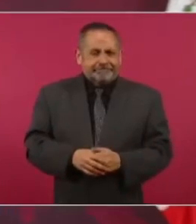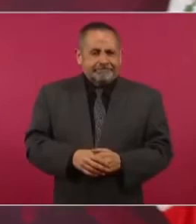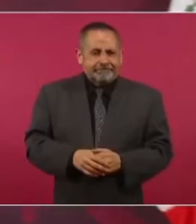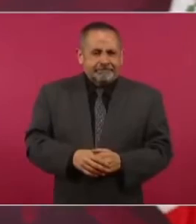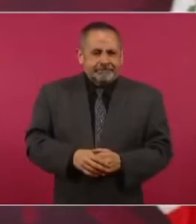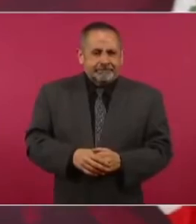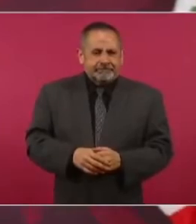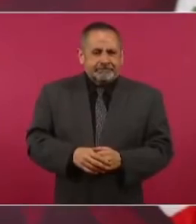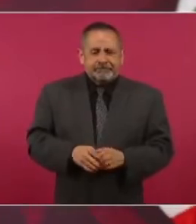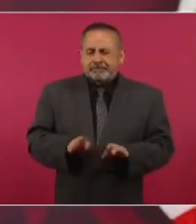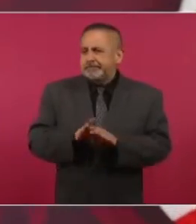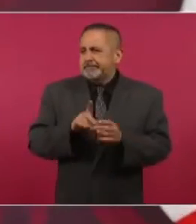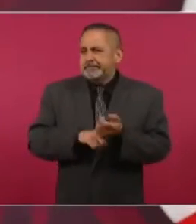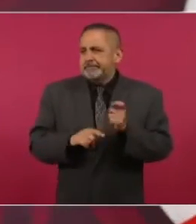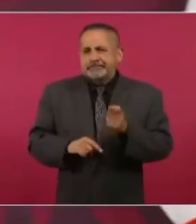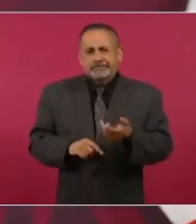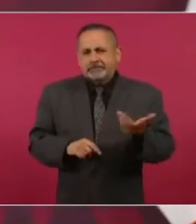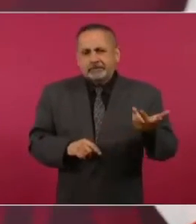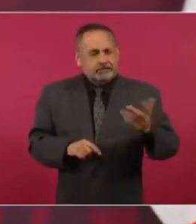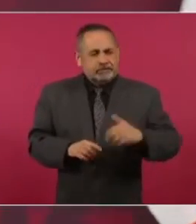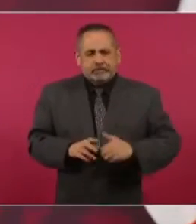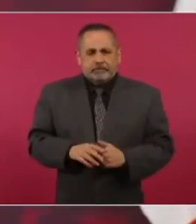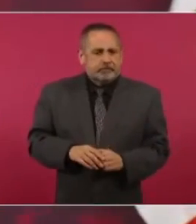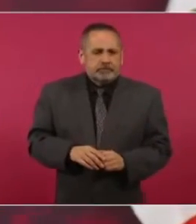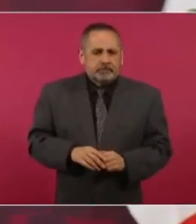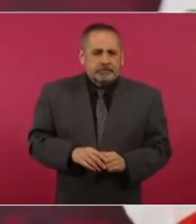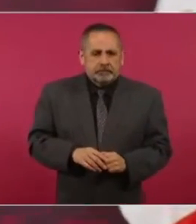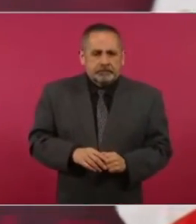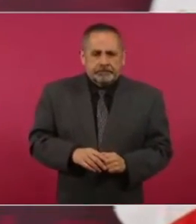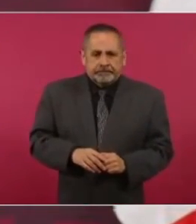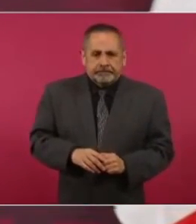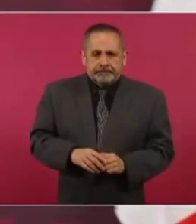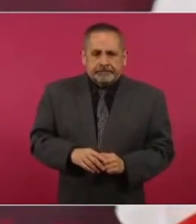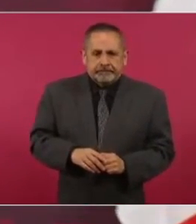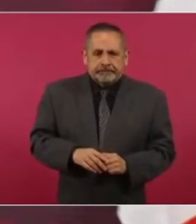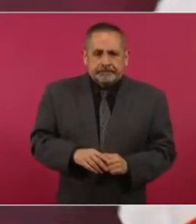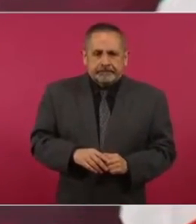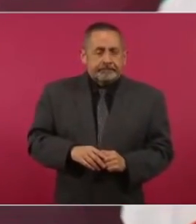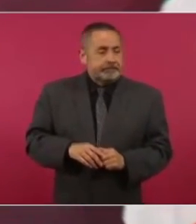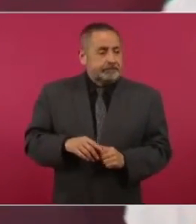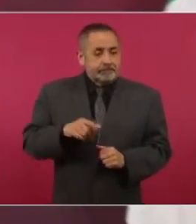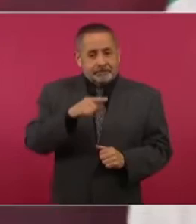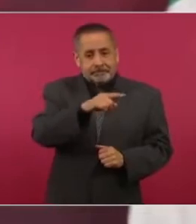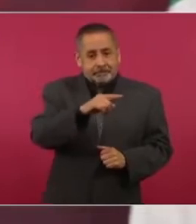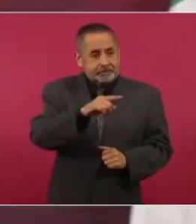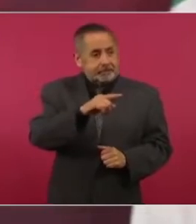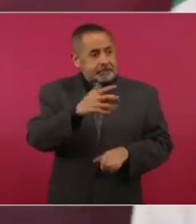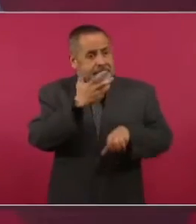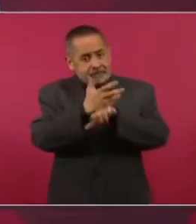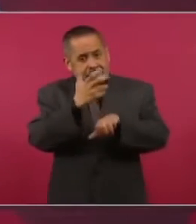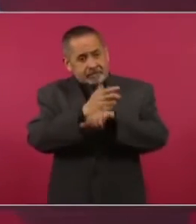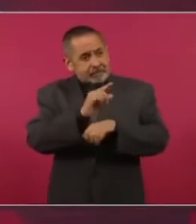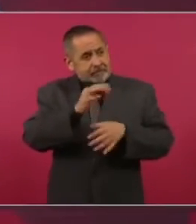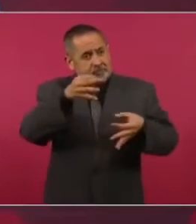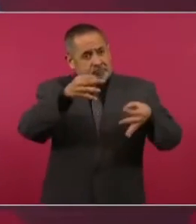se trata de la autoridad judicial de Estados Unidos,